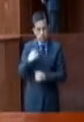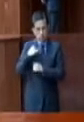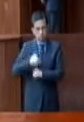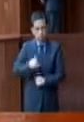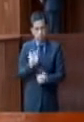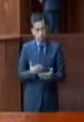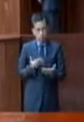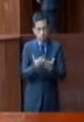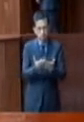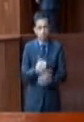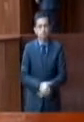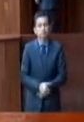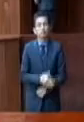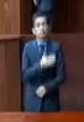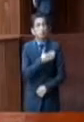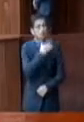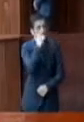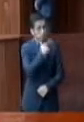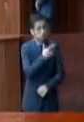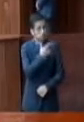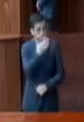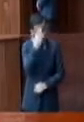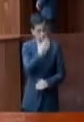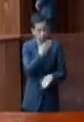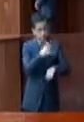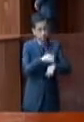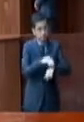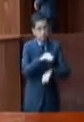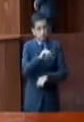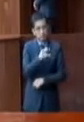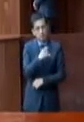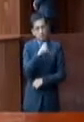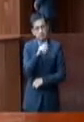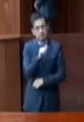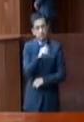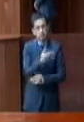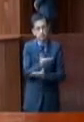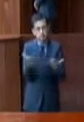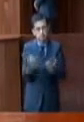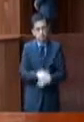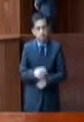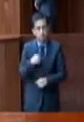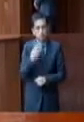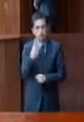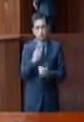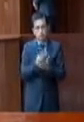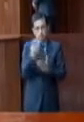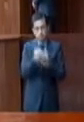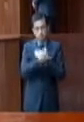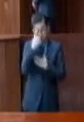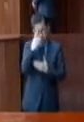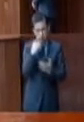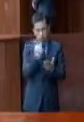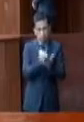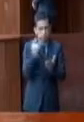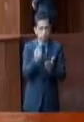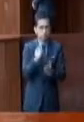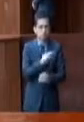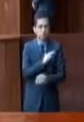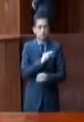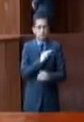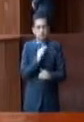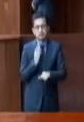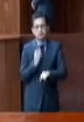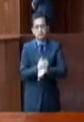buenas noches con su autorización magistrado presidente magistrada magistrada doy cuenta con tres proyectos de sentencia de procedimientos especiales sancionadores